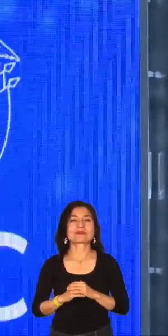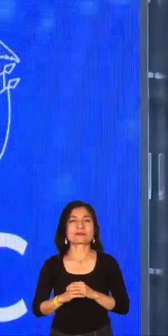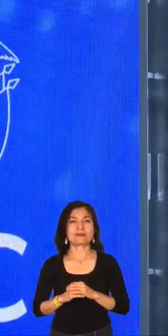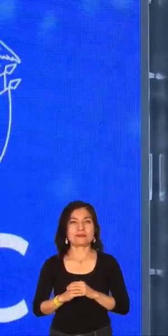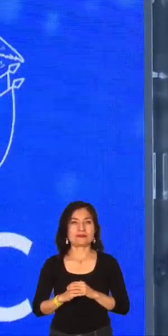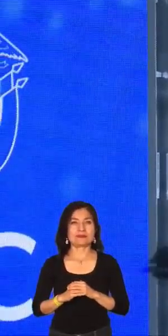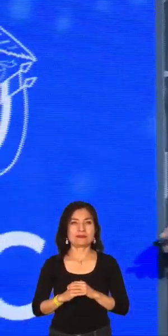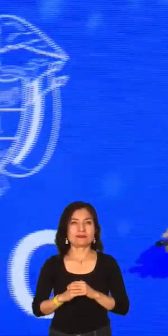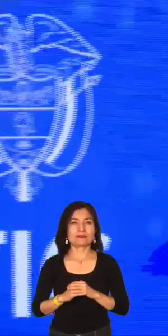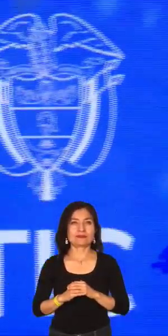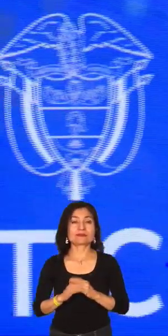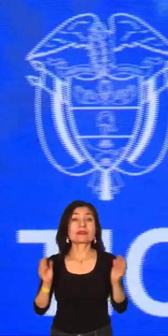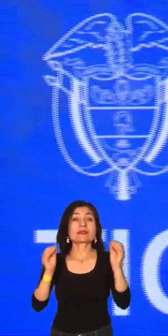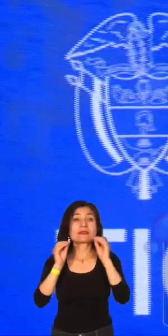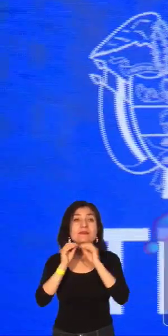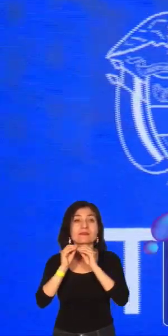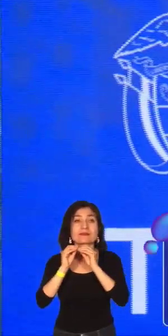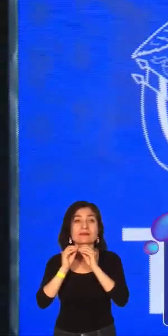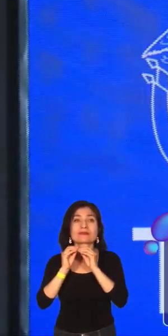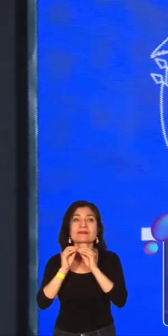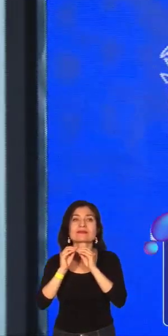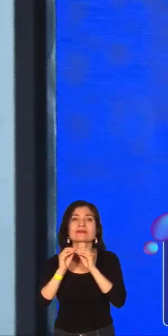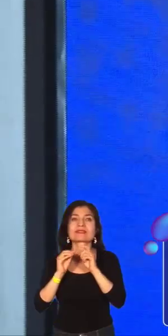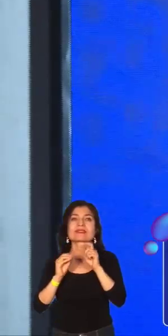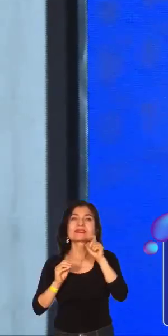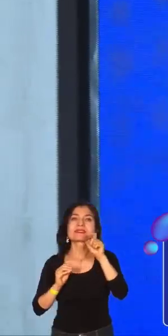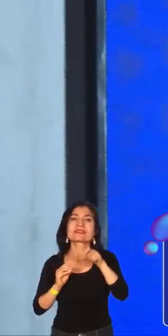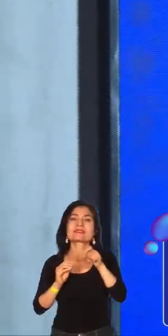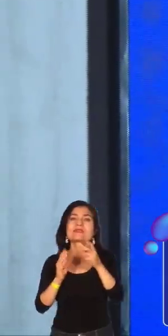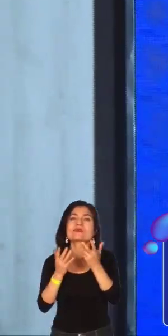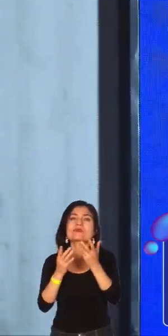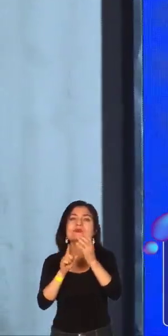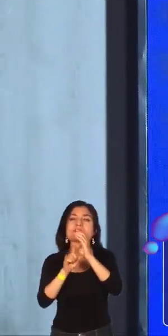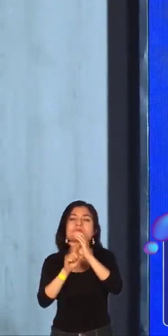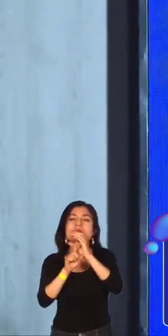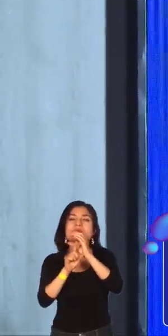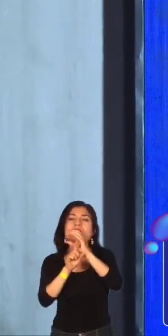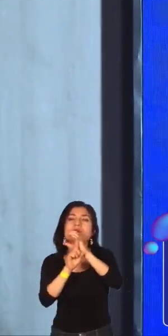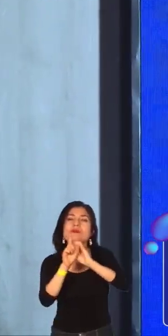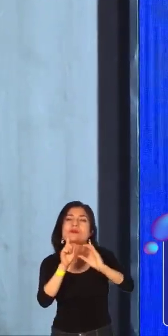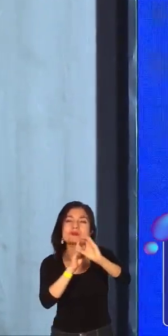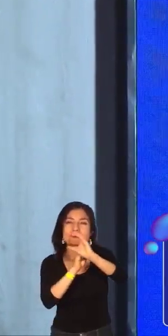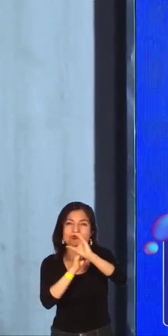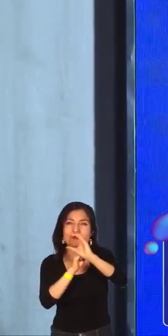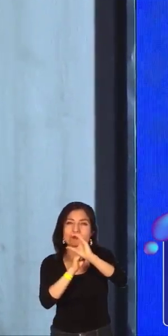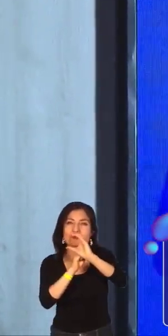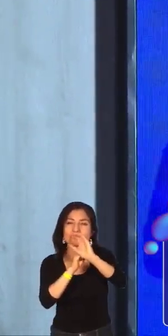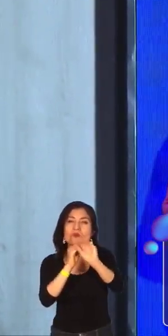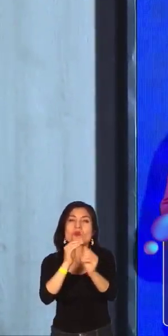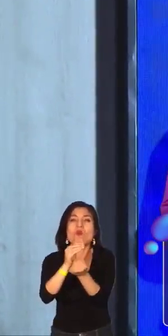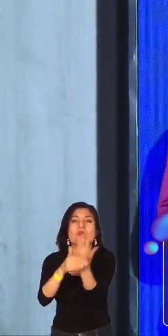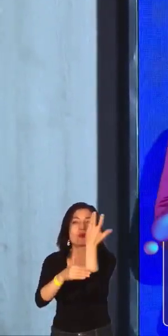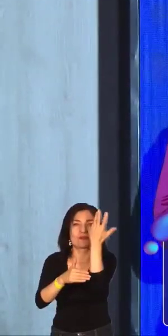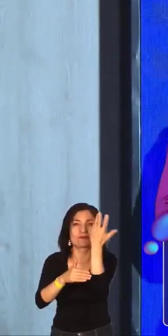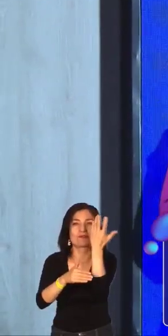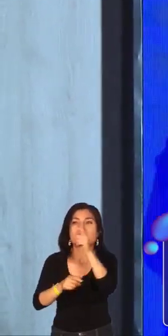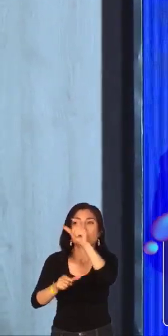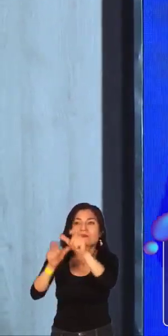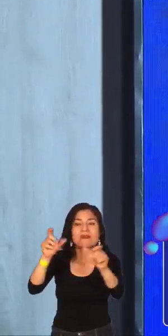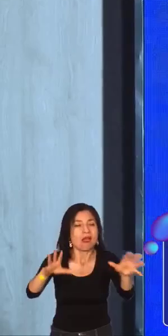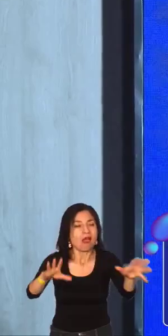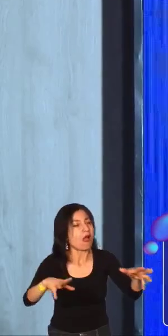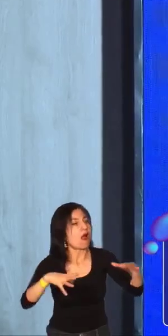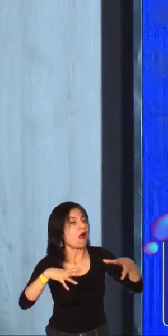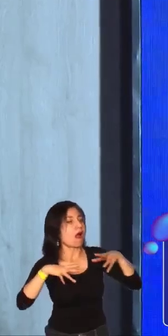crear una cultura. Uno de los grandes retos es cómo hacemos que las personas acepten este cambio, la gestión del